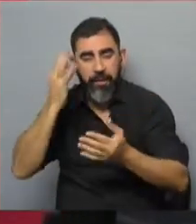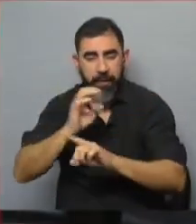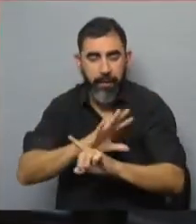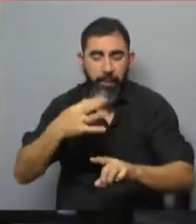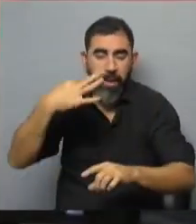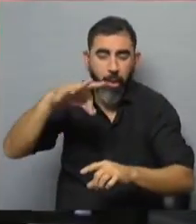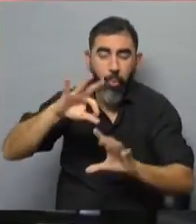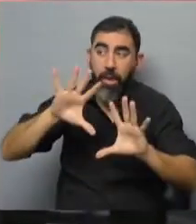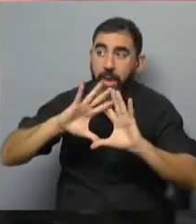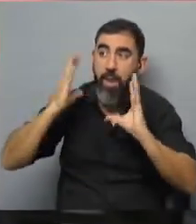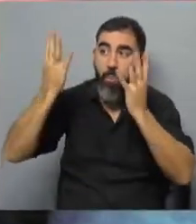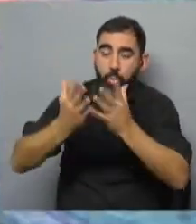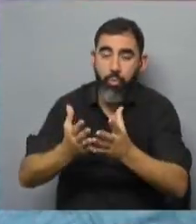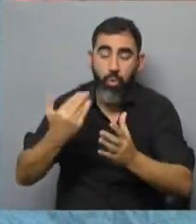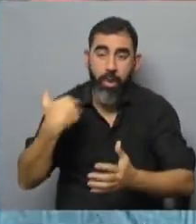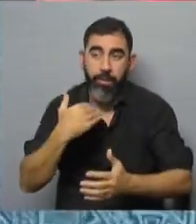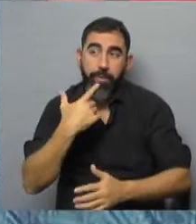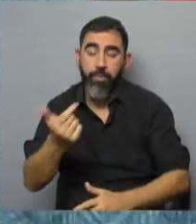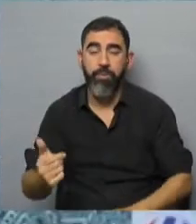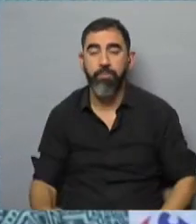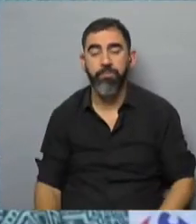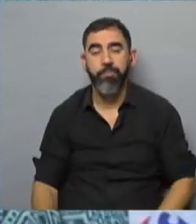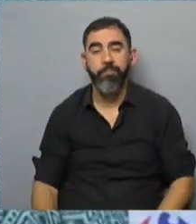única en el mundo que tiene la Argentina.